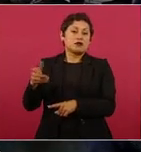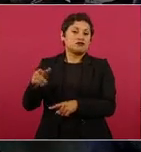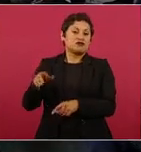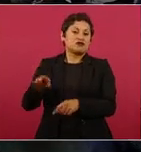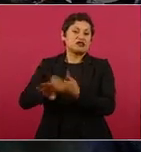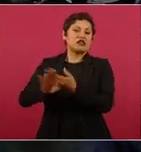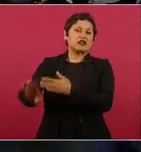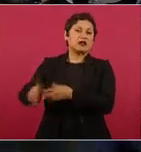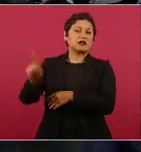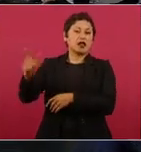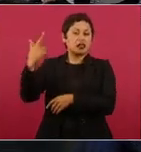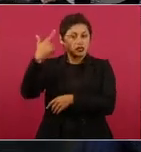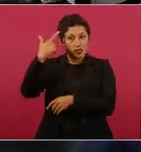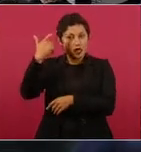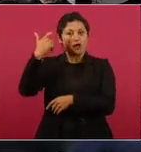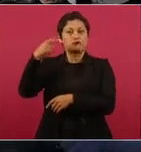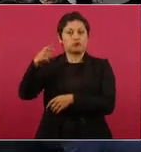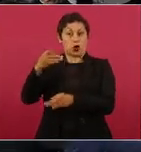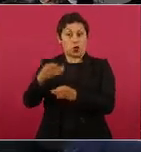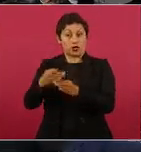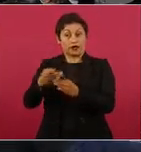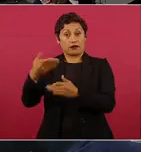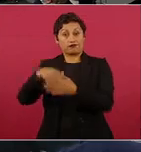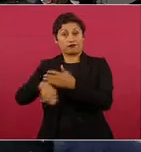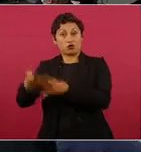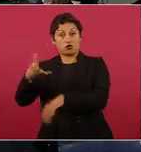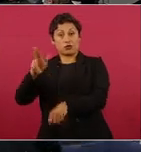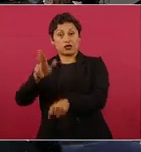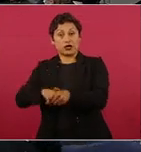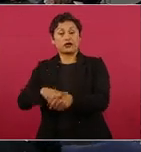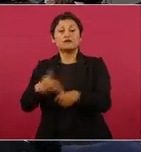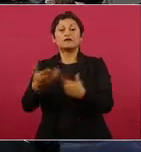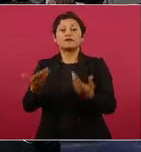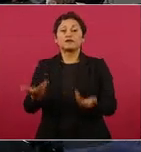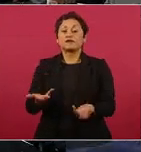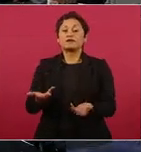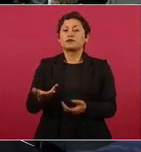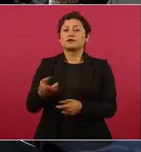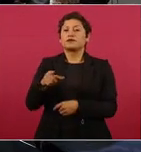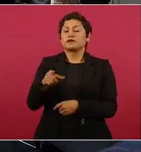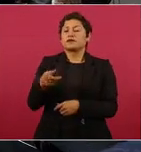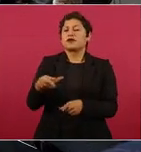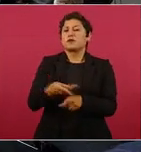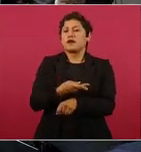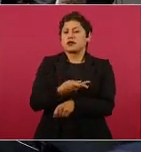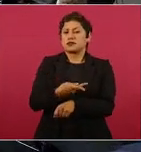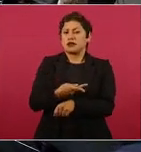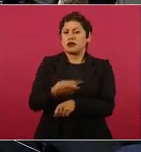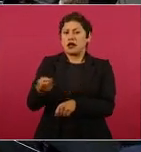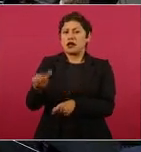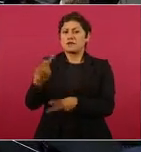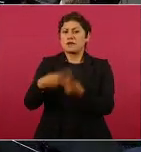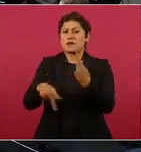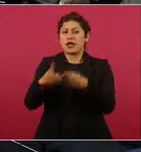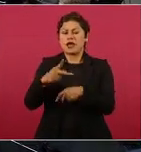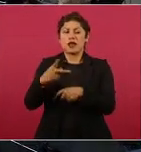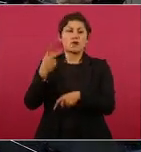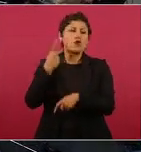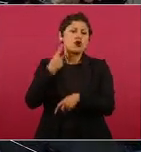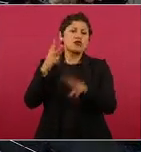este momento. A raíz de esto, pues comienza un linchamiento mediático porque este político pues,